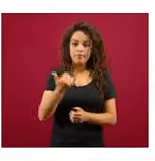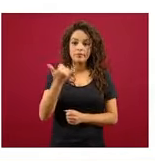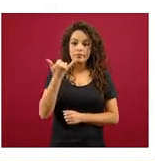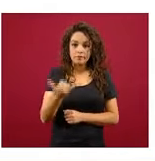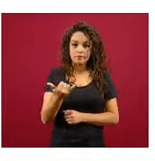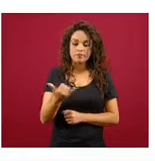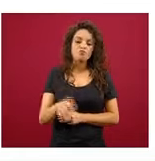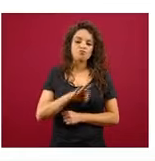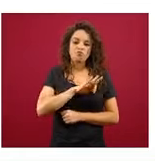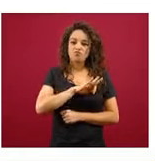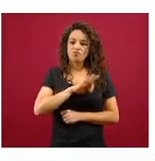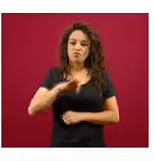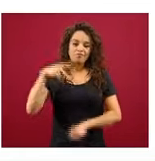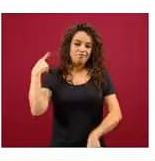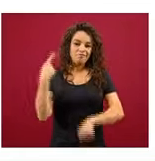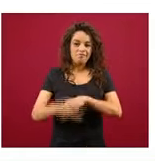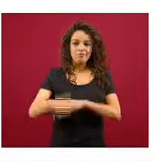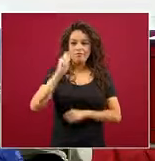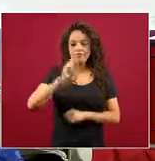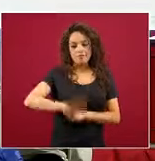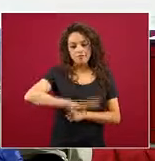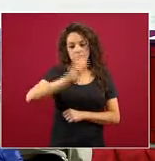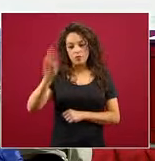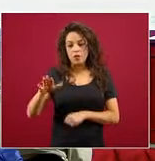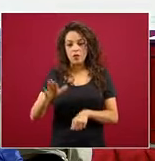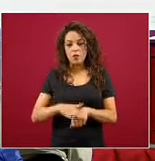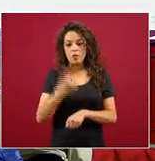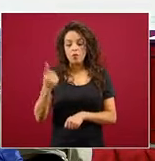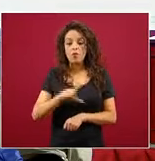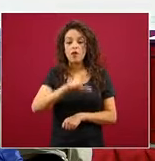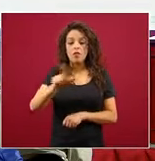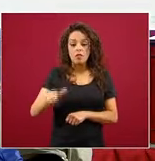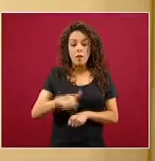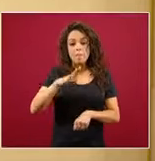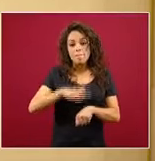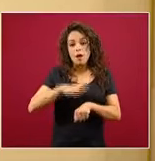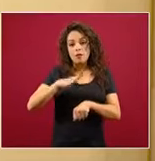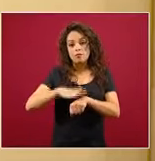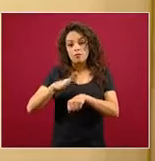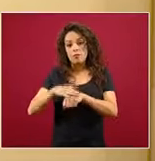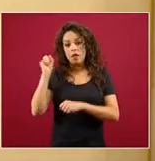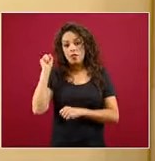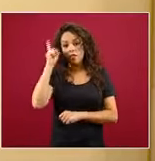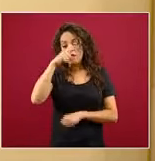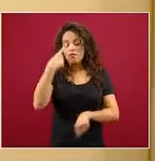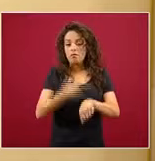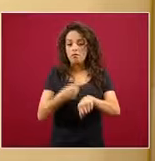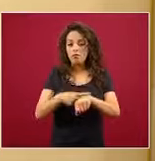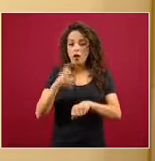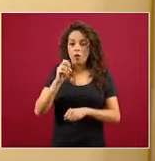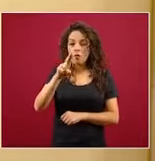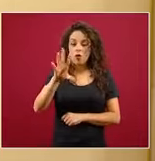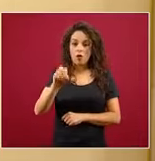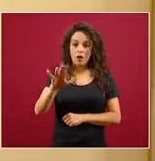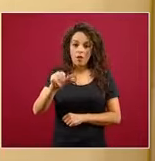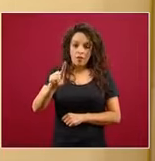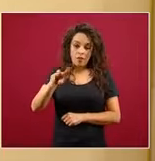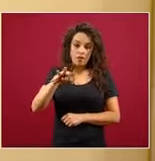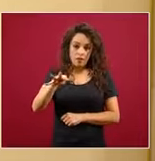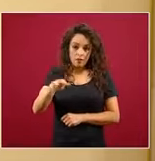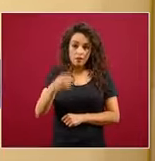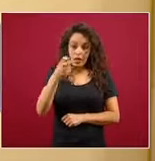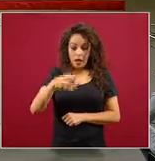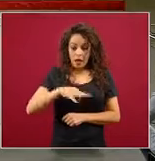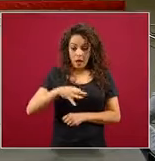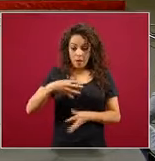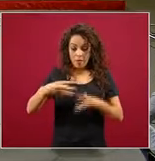de fallecer a consecuencia de las complicaciones de COVID-19. A medida que la epidemia fue evolucionando, y eso